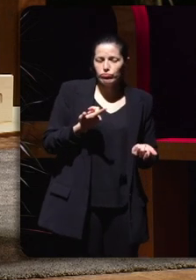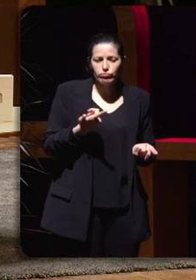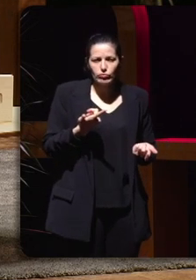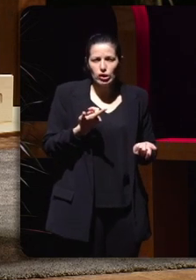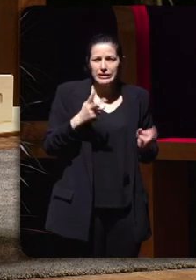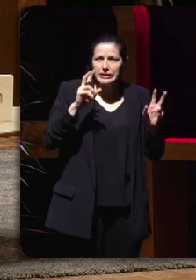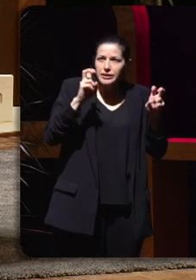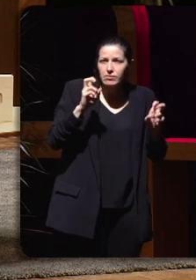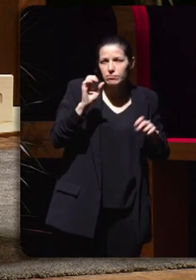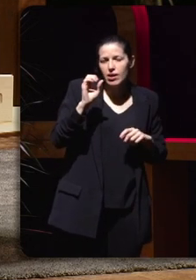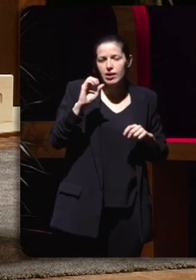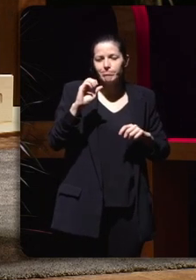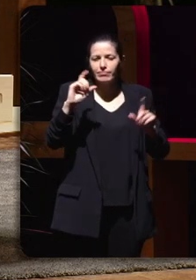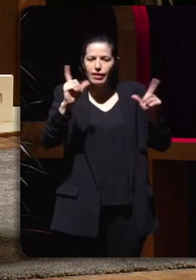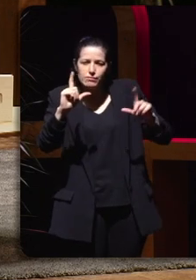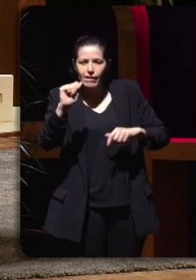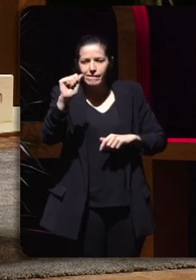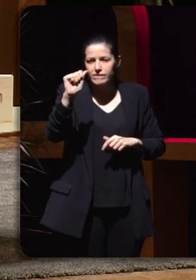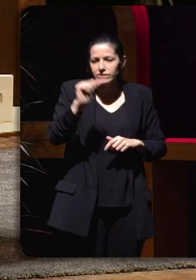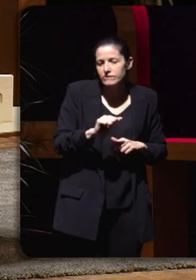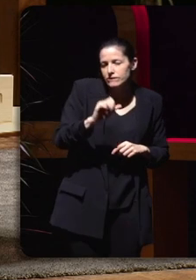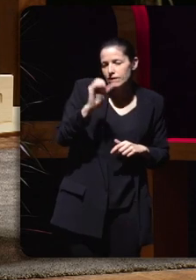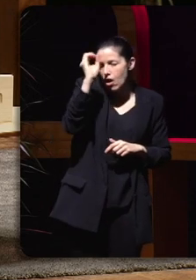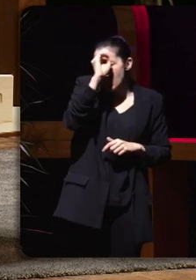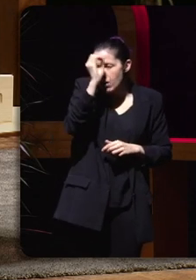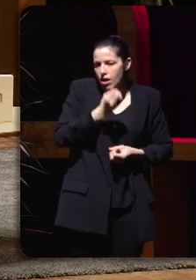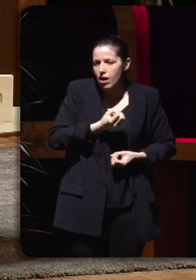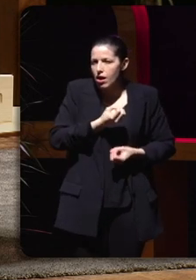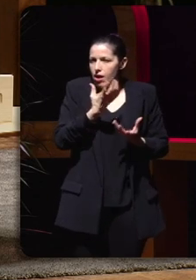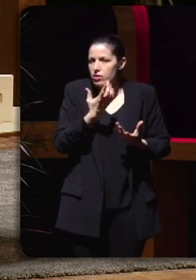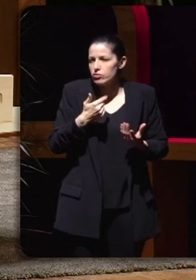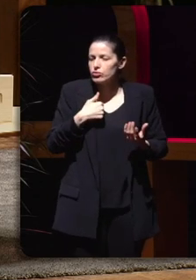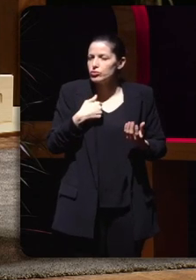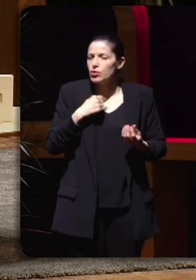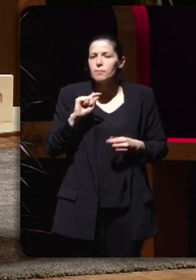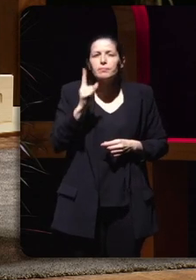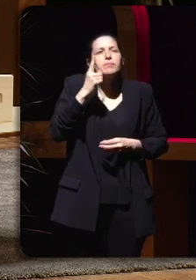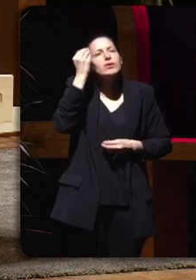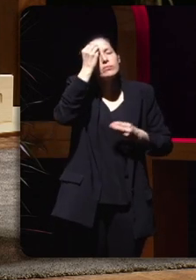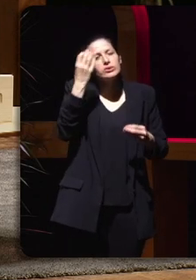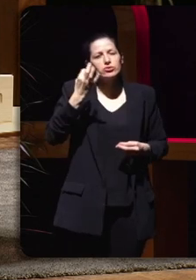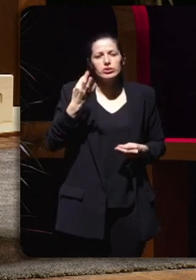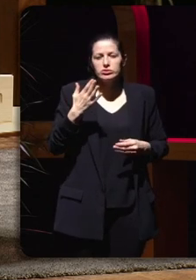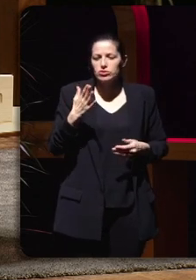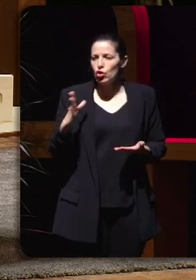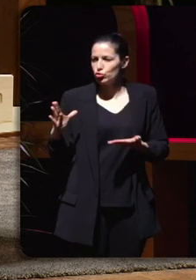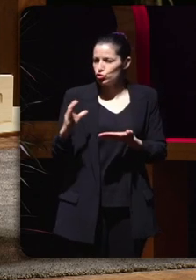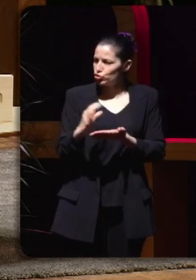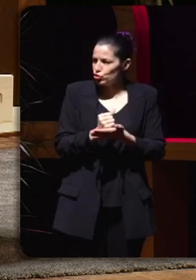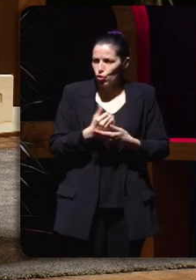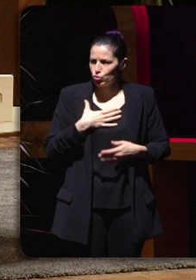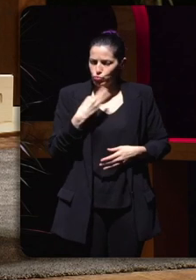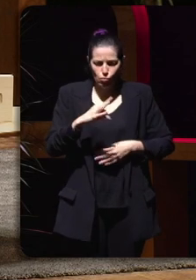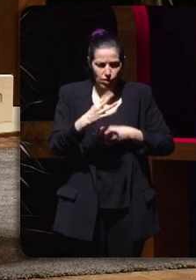opinar sobre Ver televisión lo primero que me planteaba es es algo que puede hacer absolutamente todo el mundo no todo el mundo está preparado para